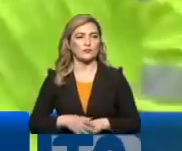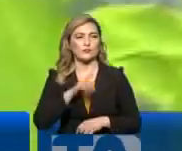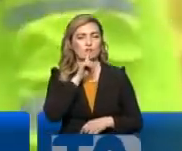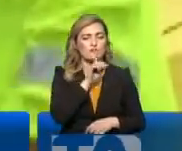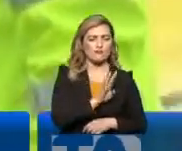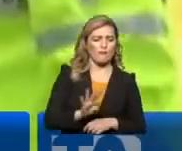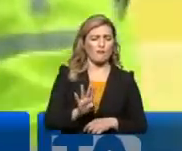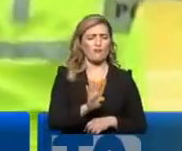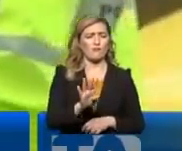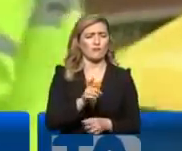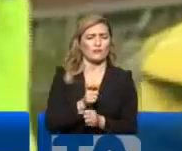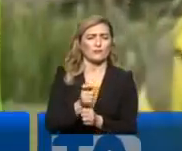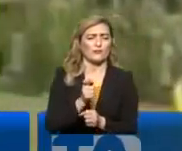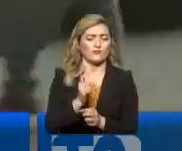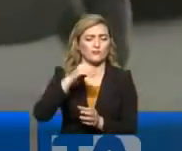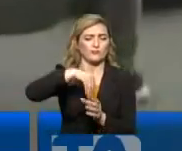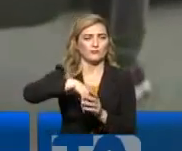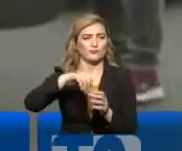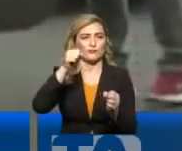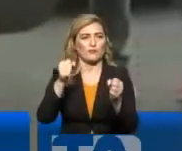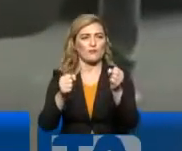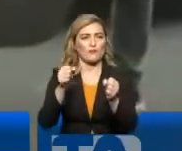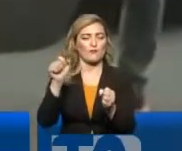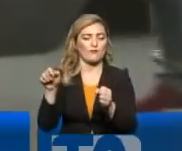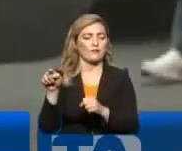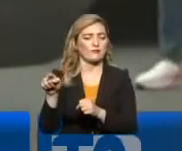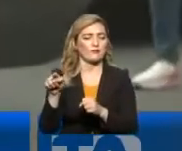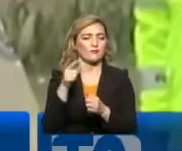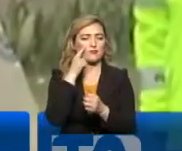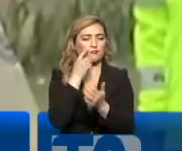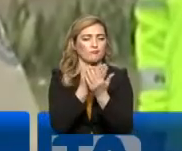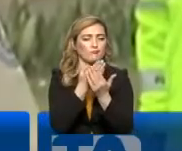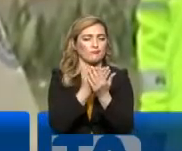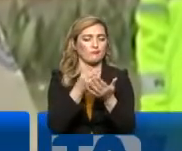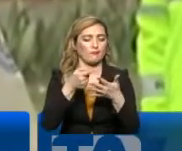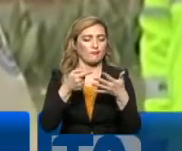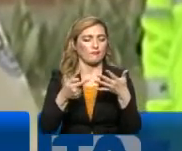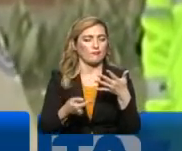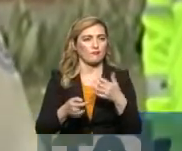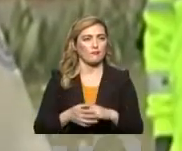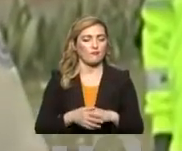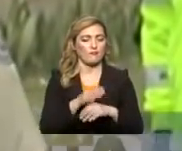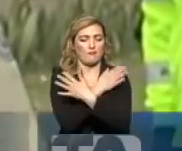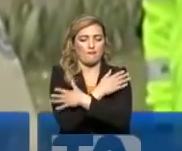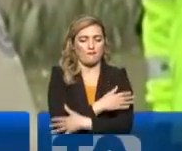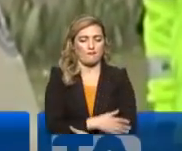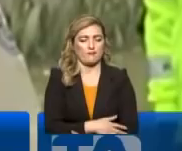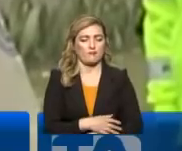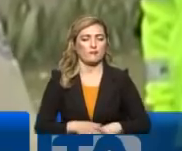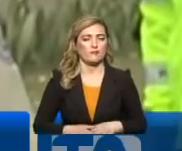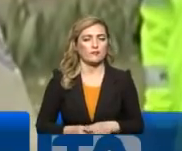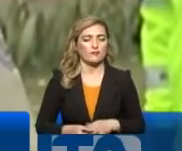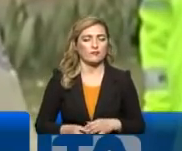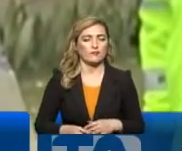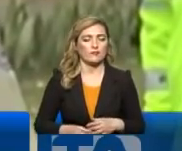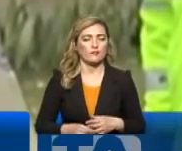autoridades fueron capturados en el interior de este vehículo con varias evidencias. A las celdas del registro se le encuentra con el resto,